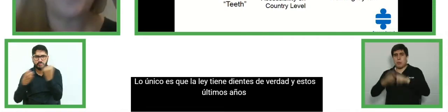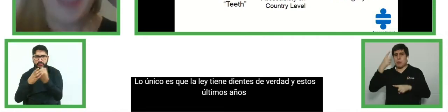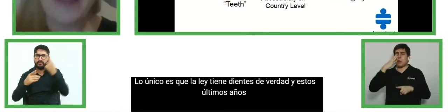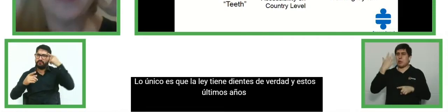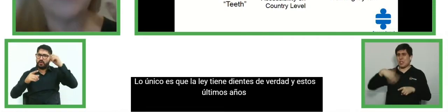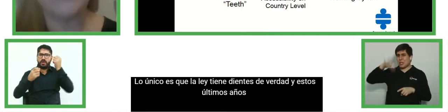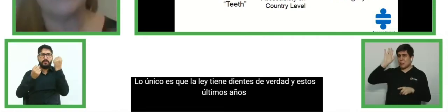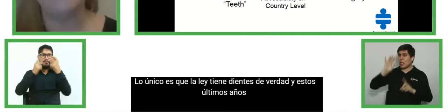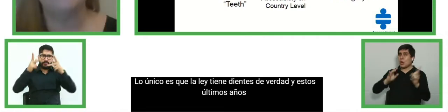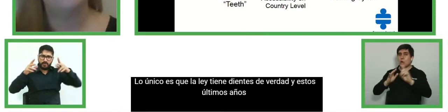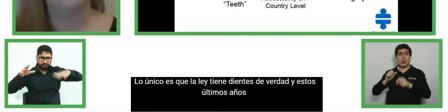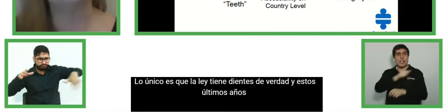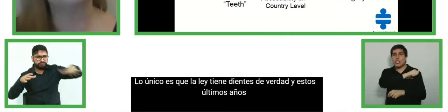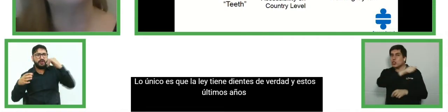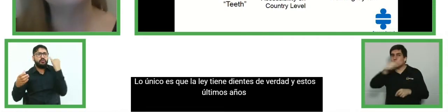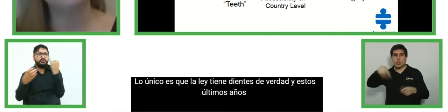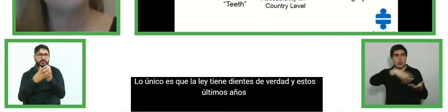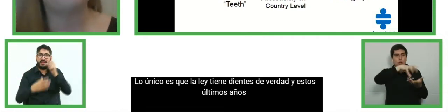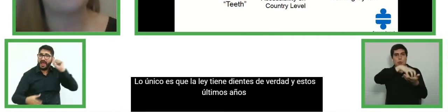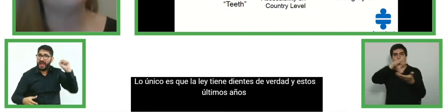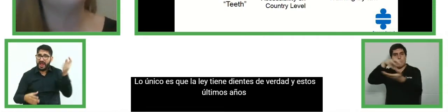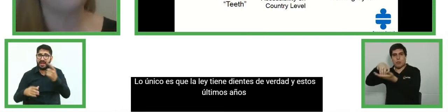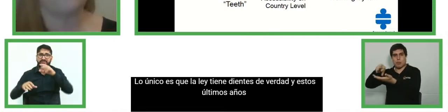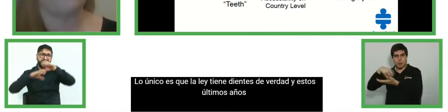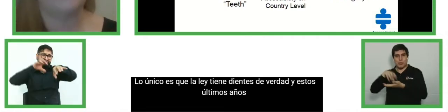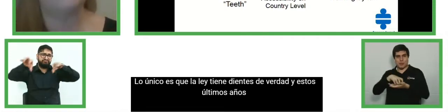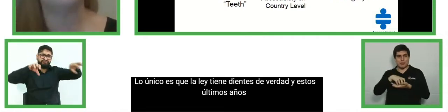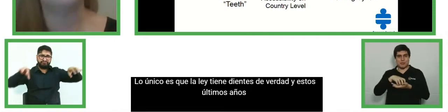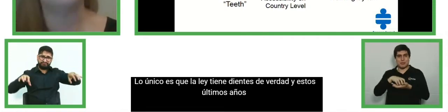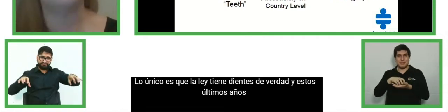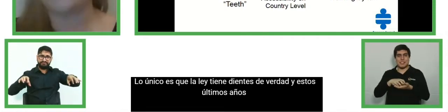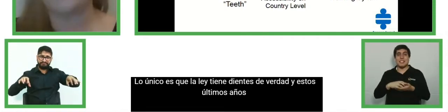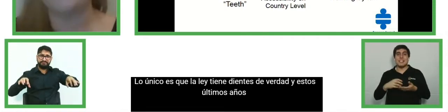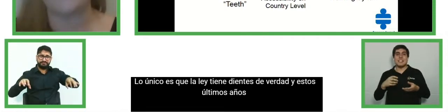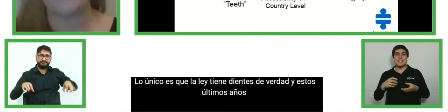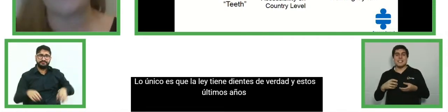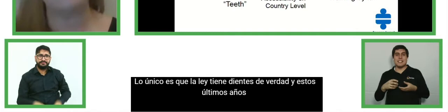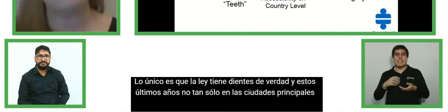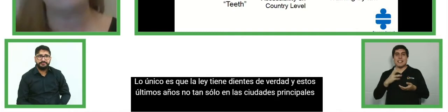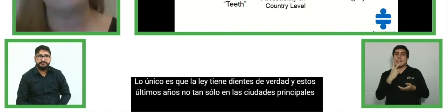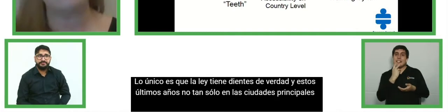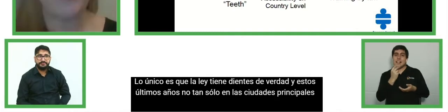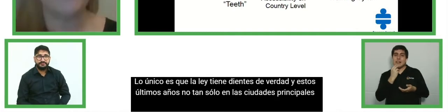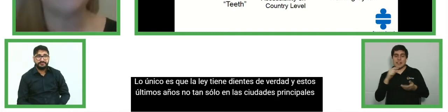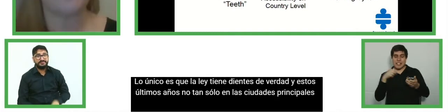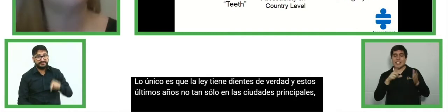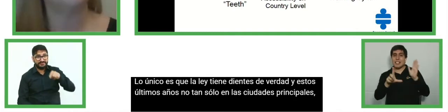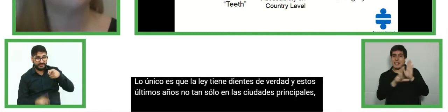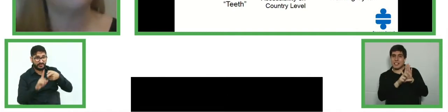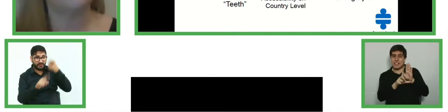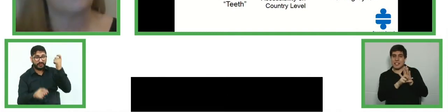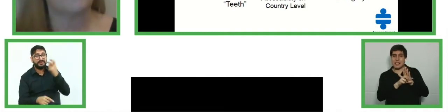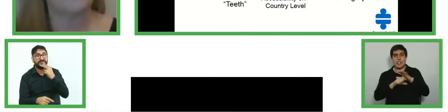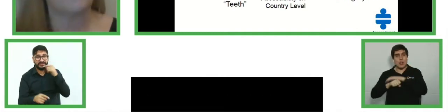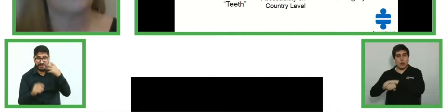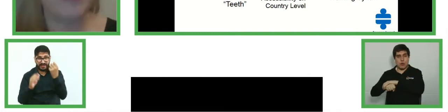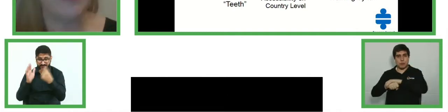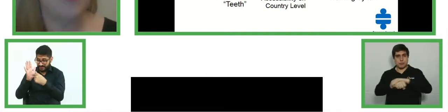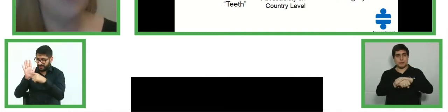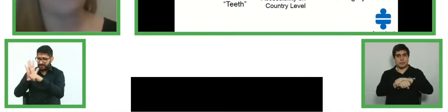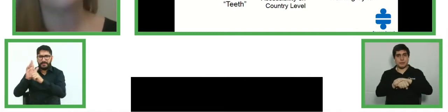bien única que tiene que ver con el panel también es que en Israel, por ley, es obligatorio para que